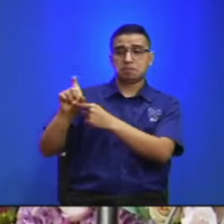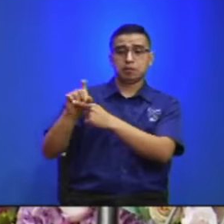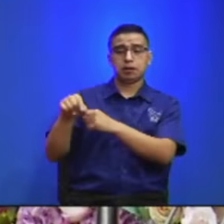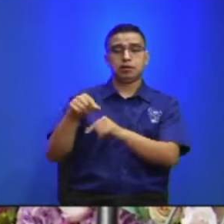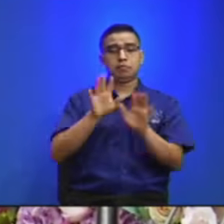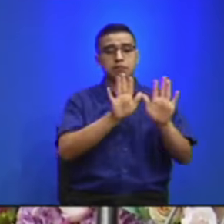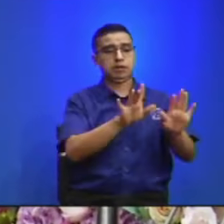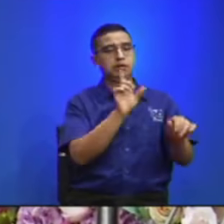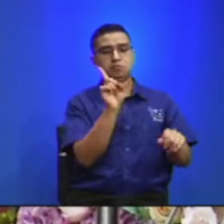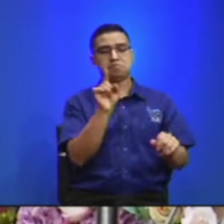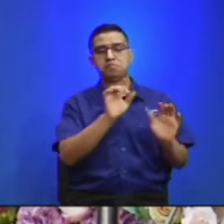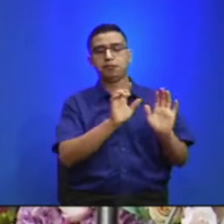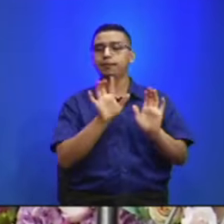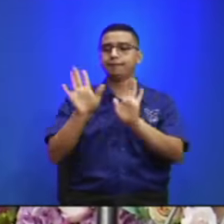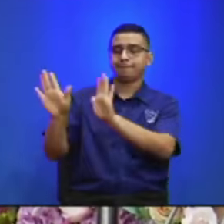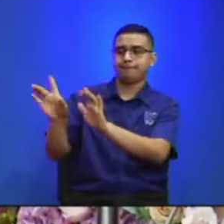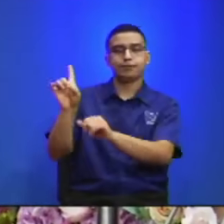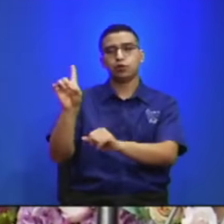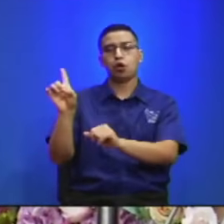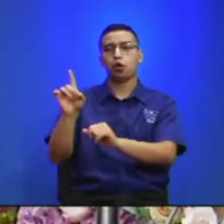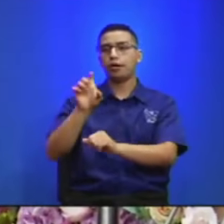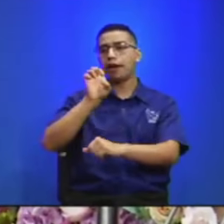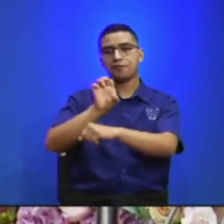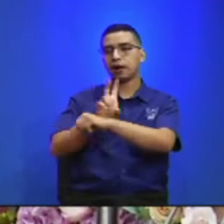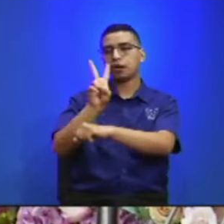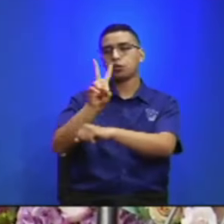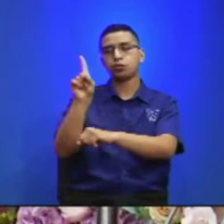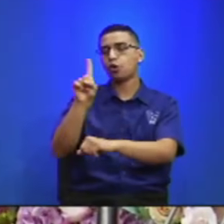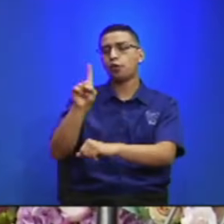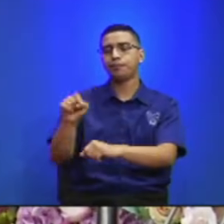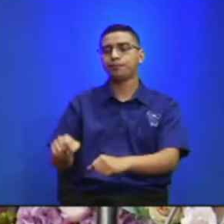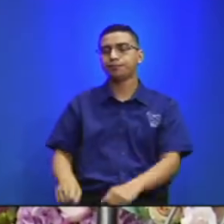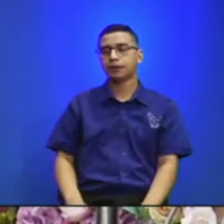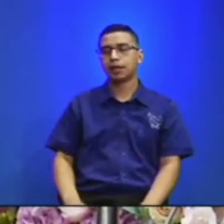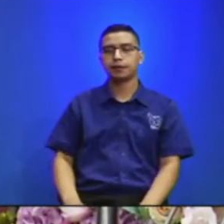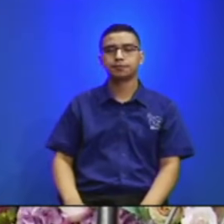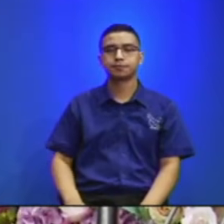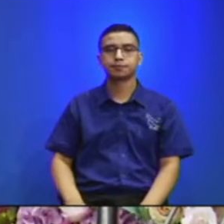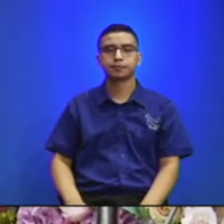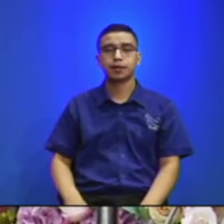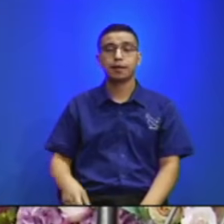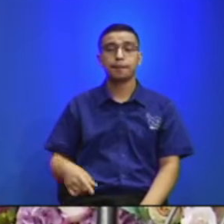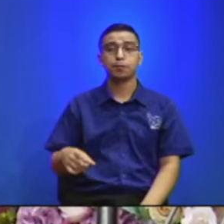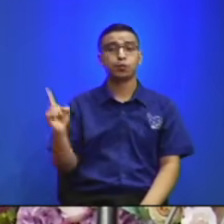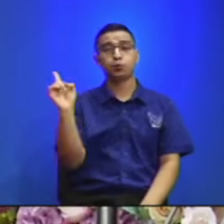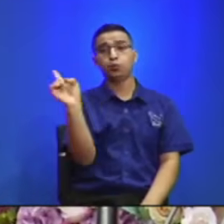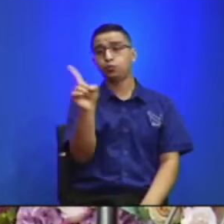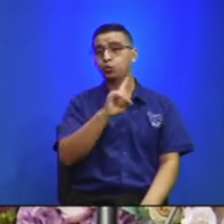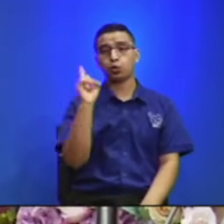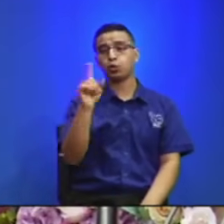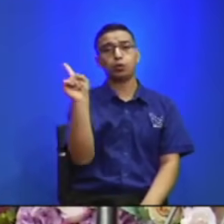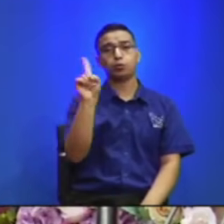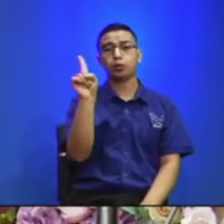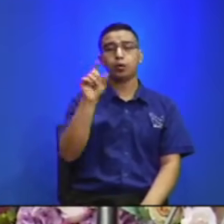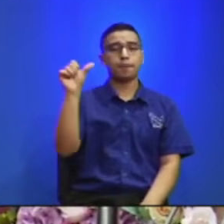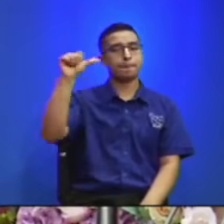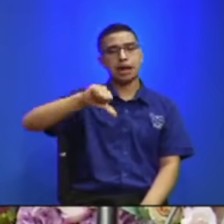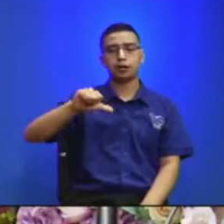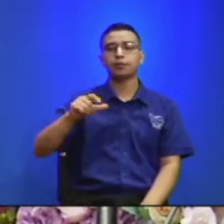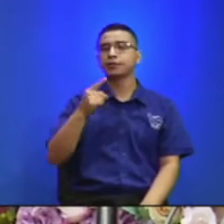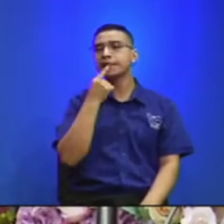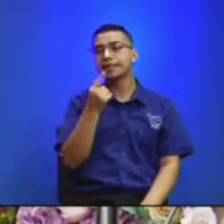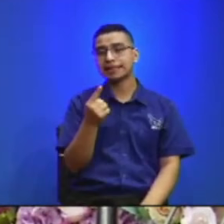me tengo está el otra o como le pueden decir algunos niños a sus papás para ti todo el malo papá no el evangelio